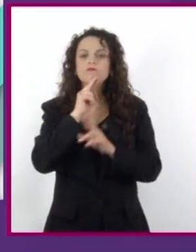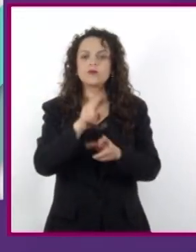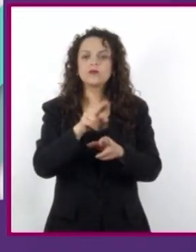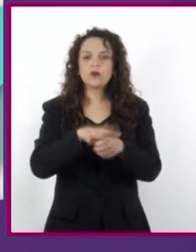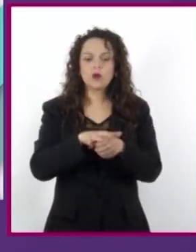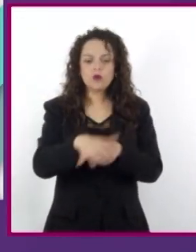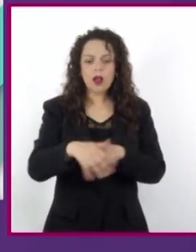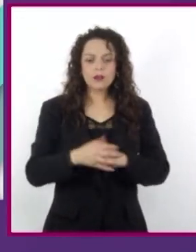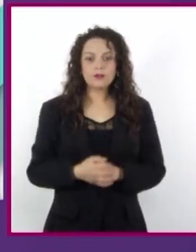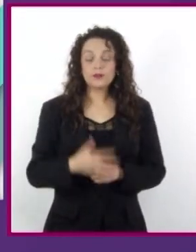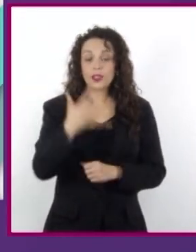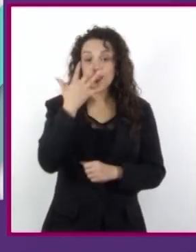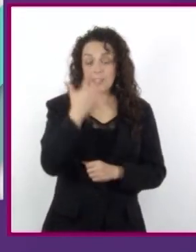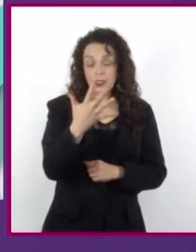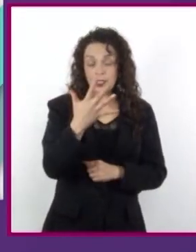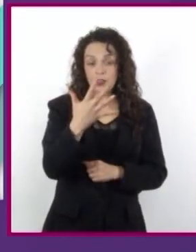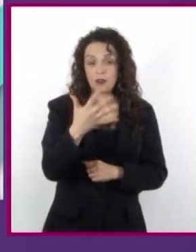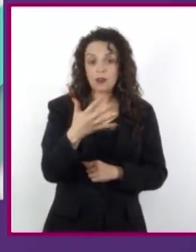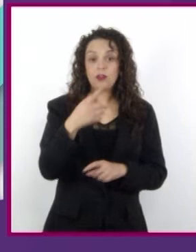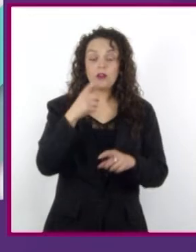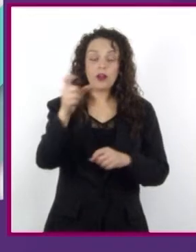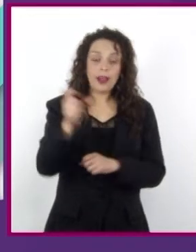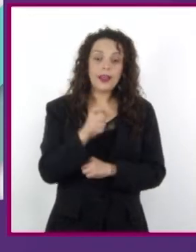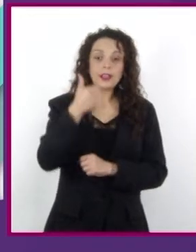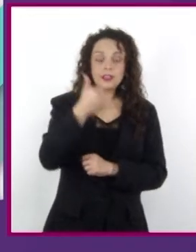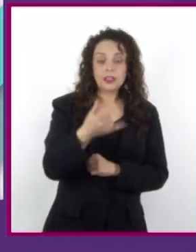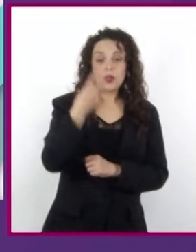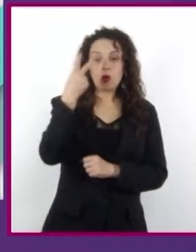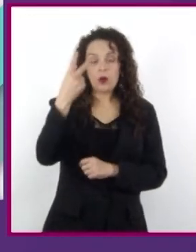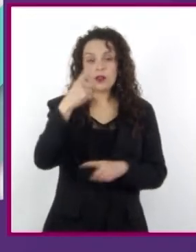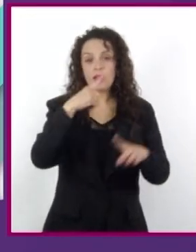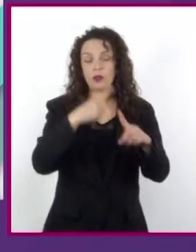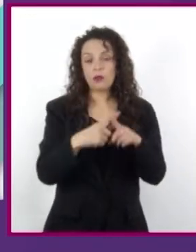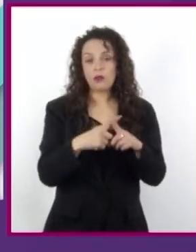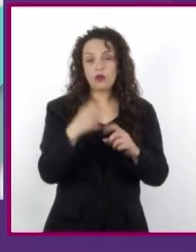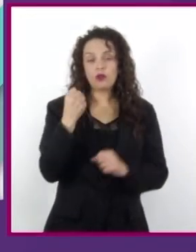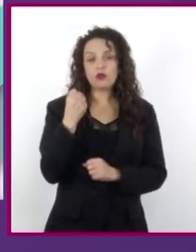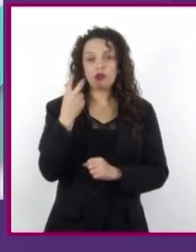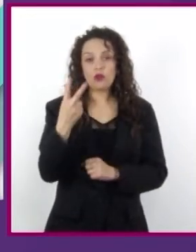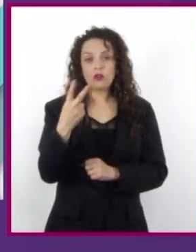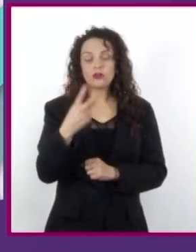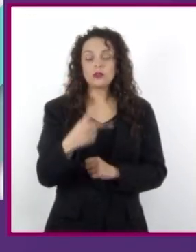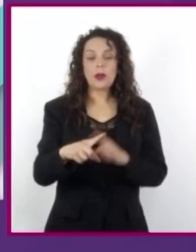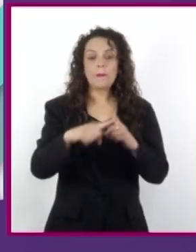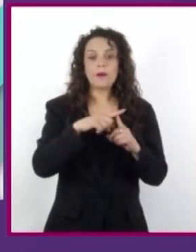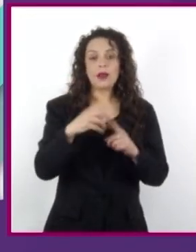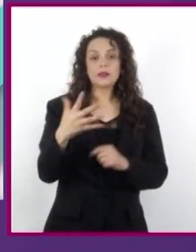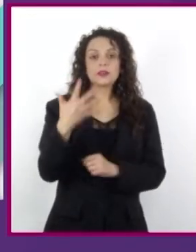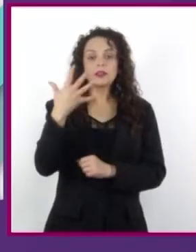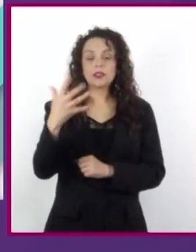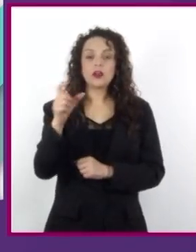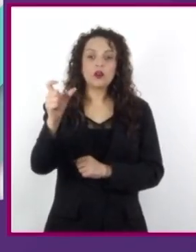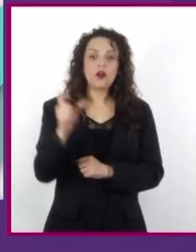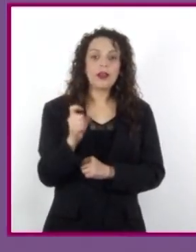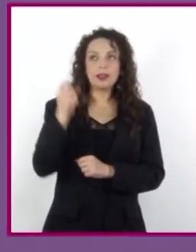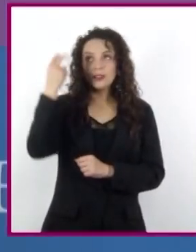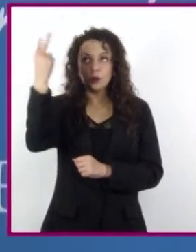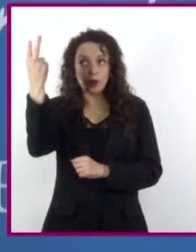a 5xy al cuadrado por 2 más 5x al